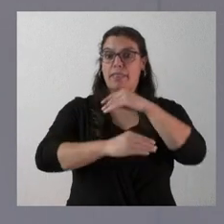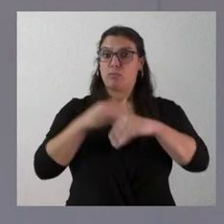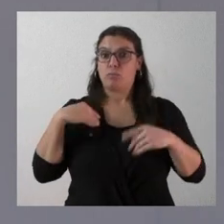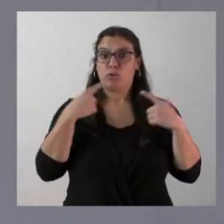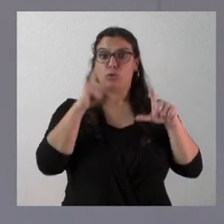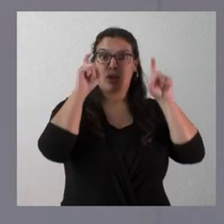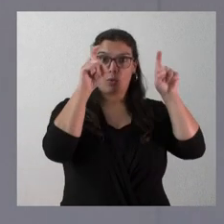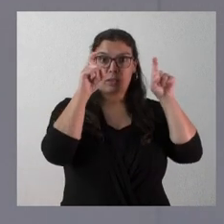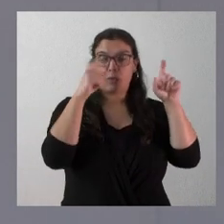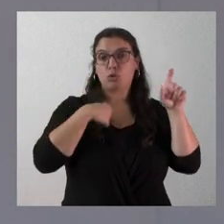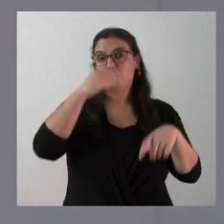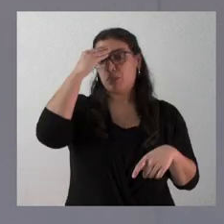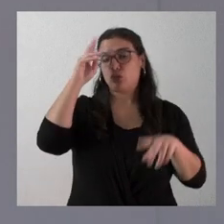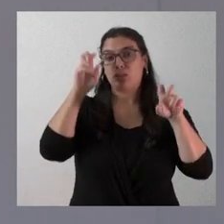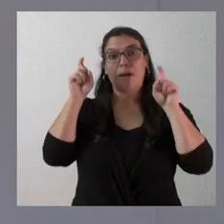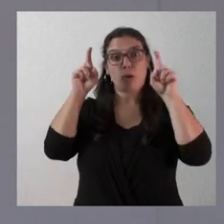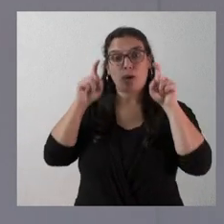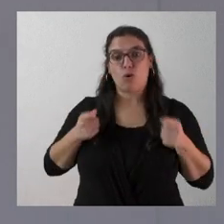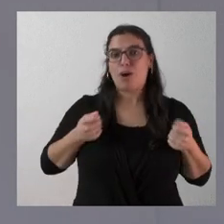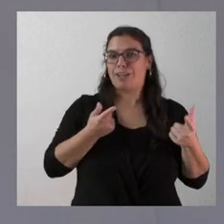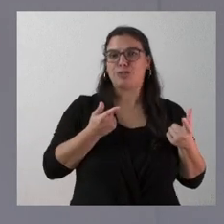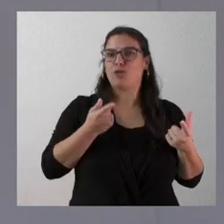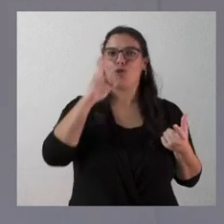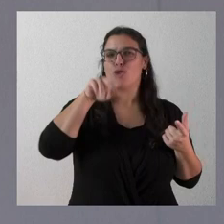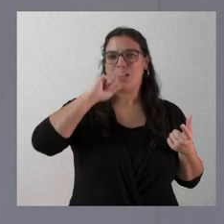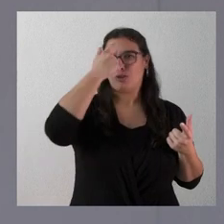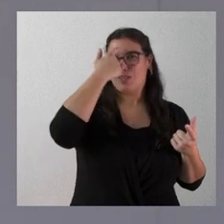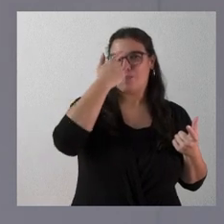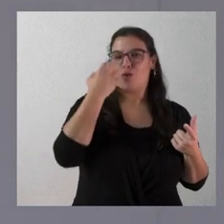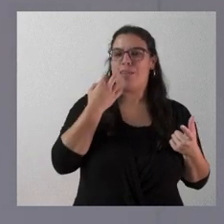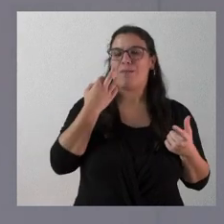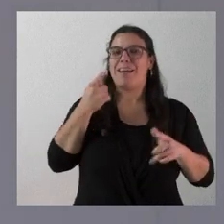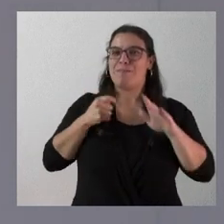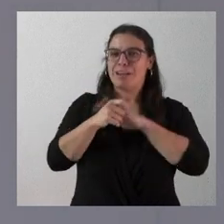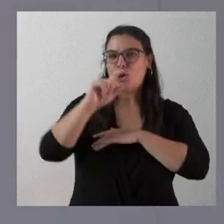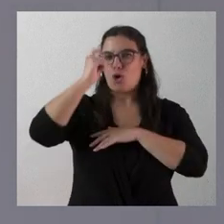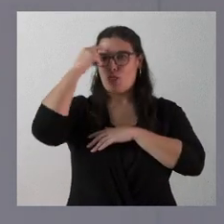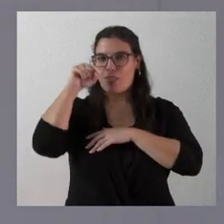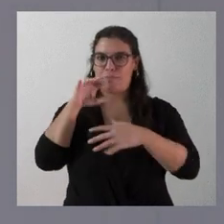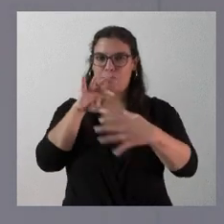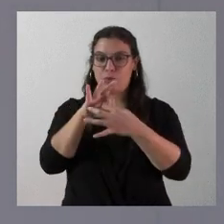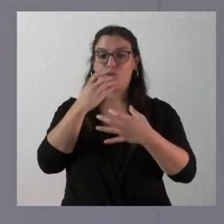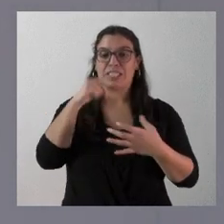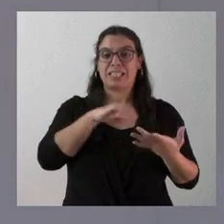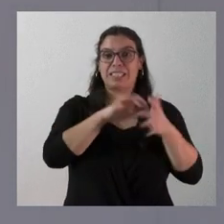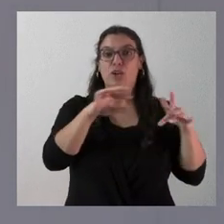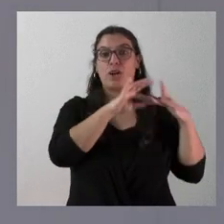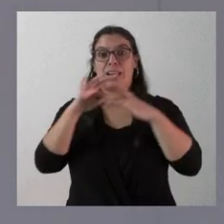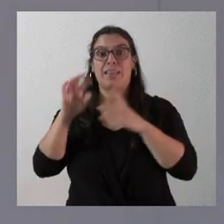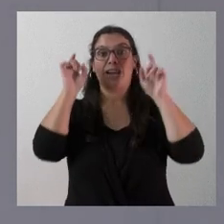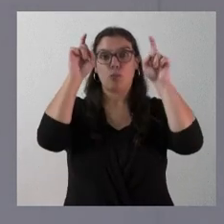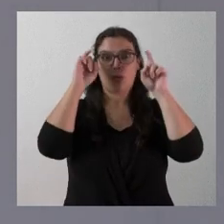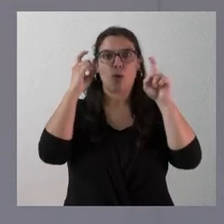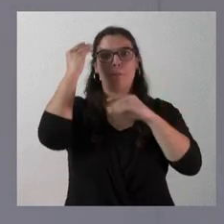yo no considero un gasto la educación es una inversión y por tanto cuando Castilla y león es líder en la educación lo hacemos planteando un futuro para